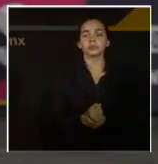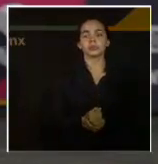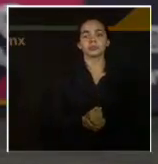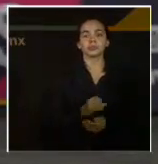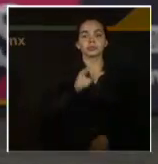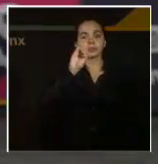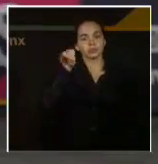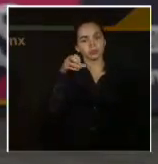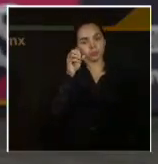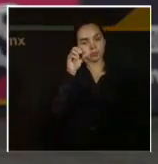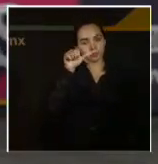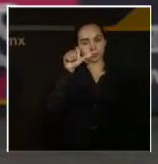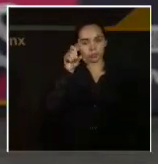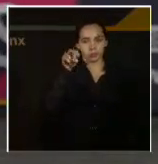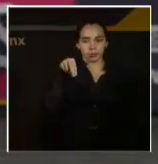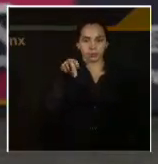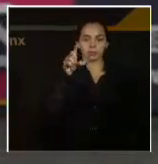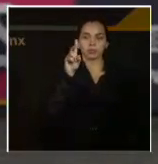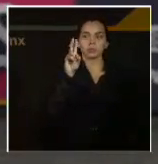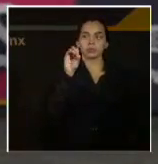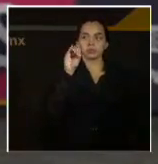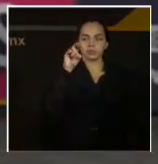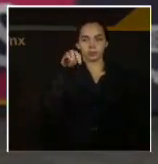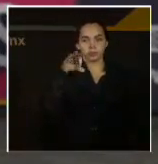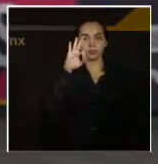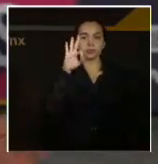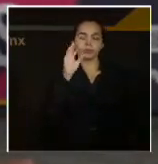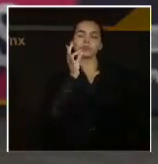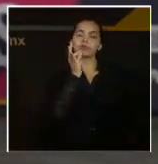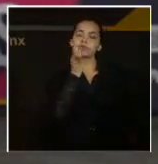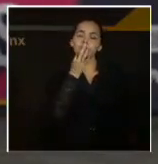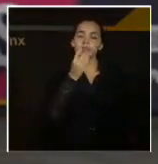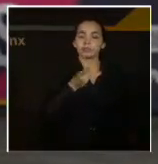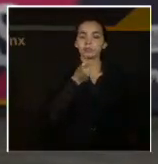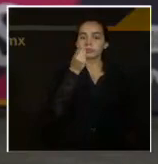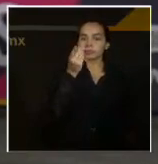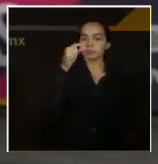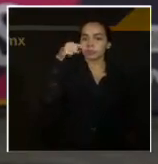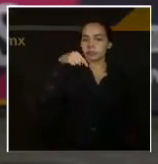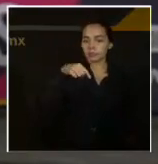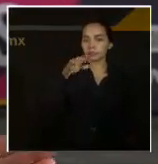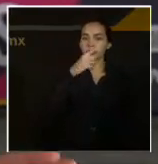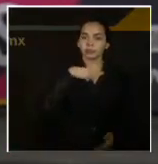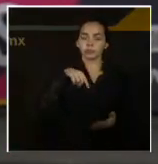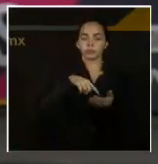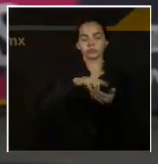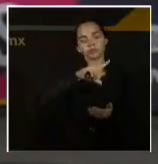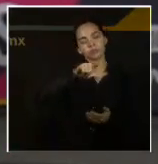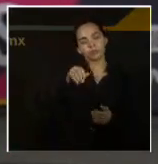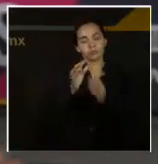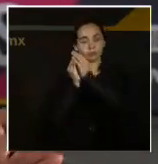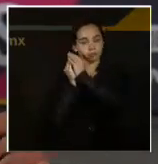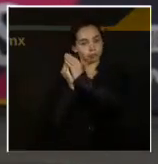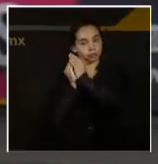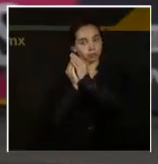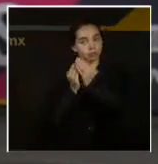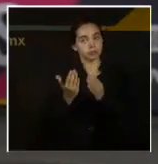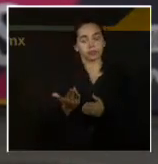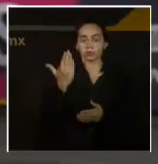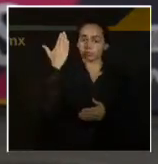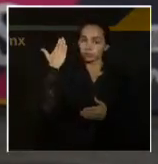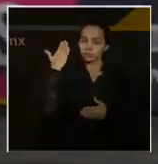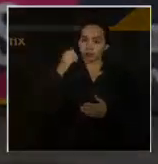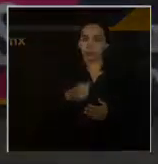candidato Joaquín Díaz Mena. Por 3 minutos hay que decir que este lugar le correspondió después del sorteo que realizamos hace